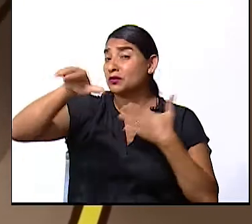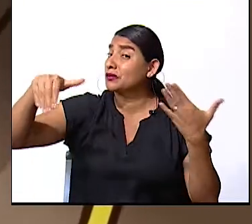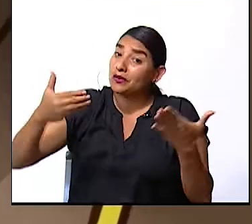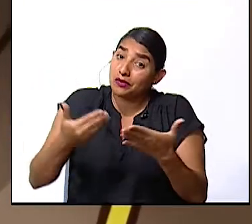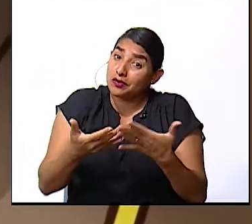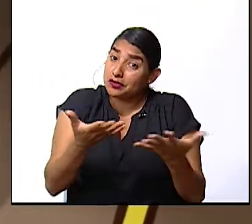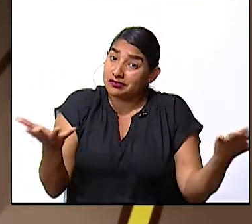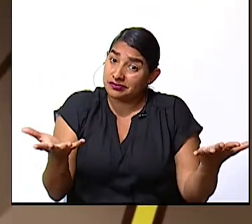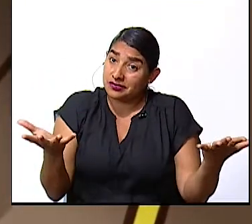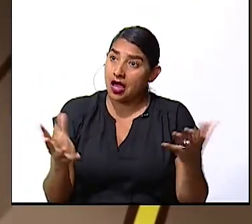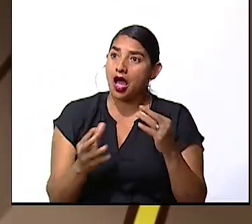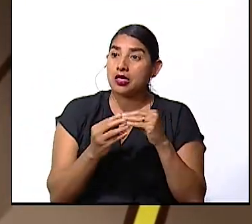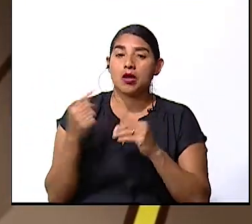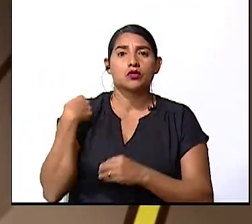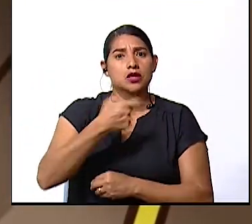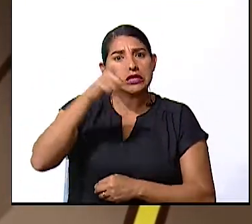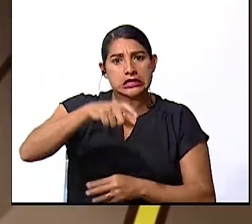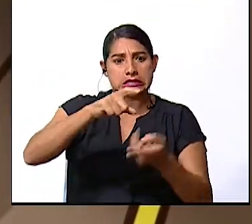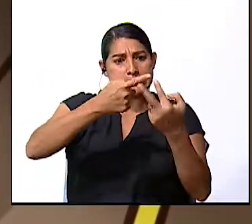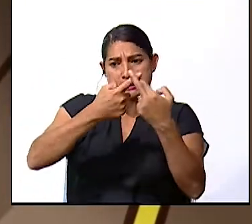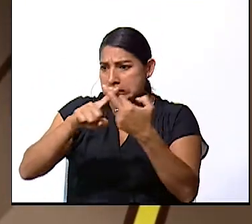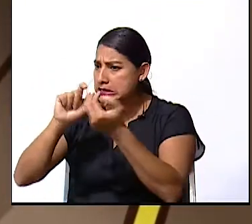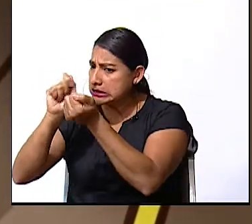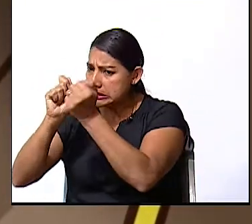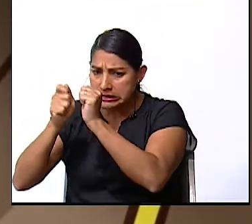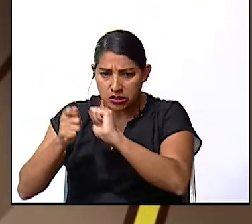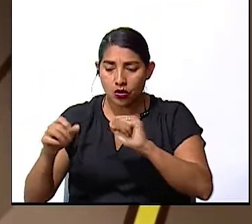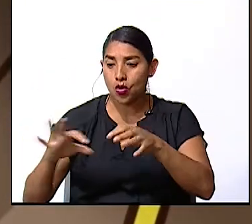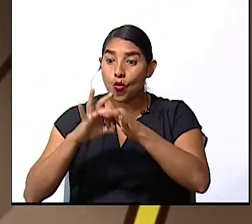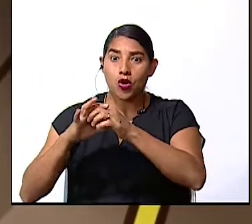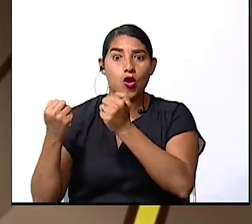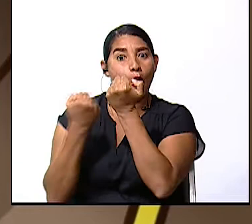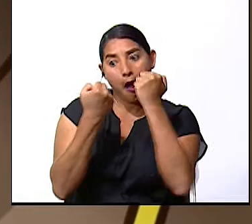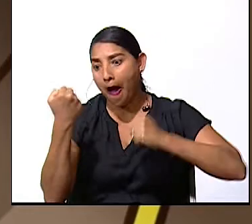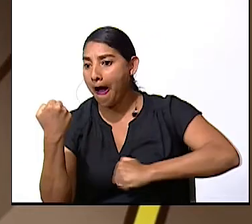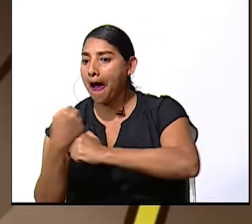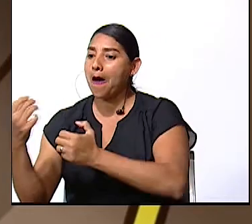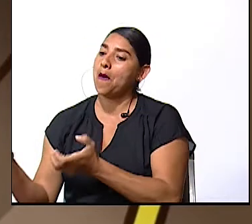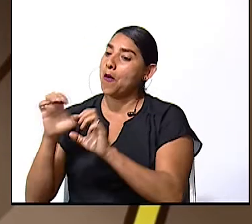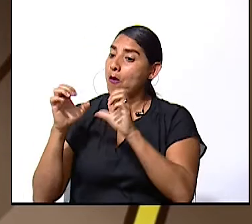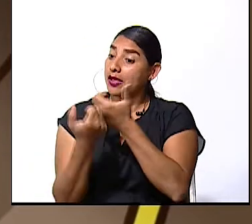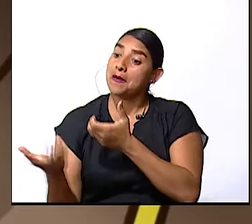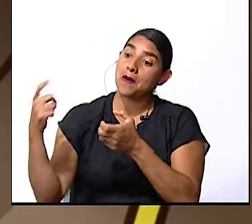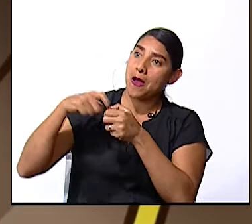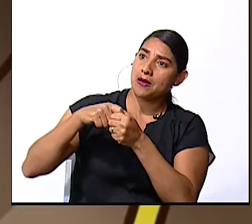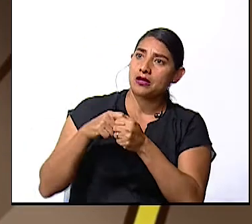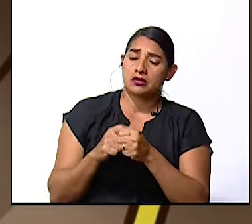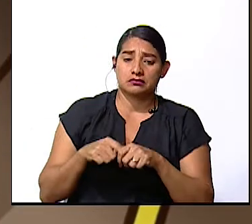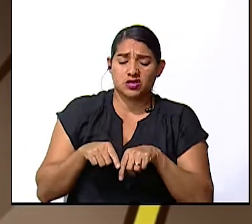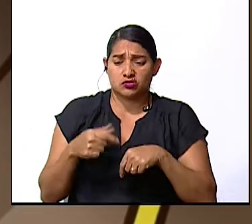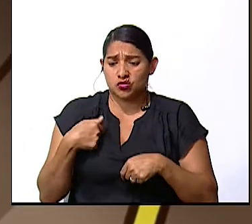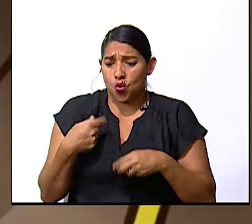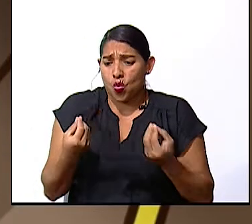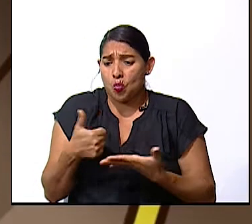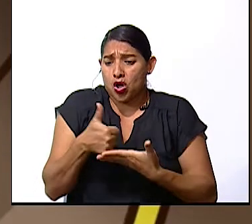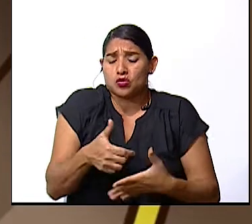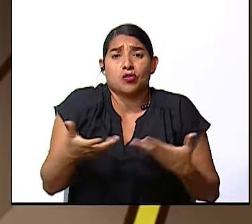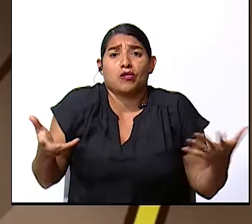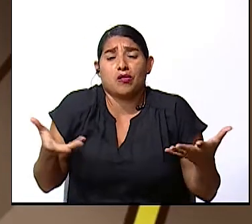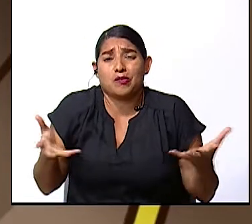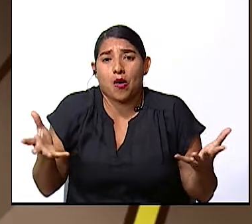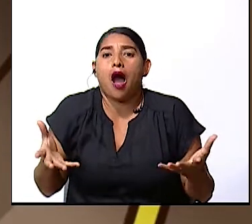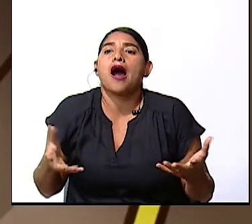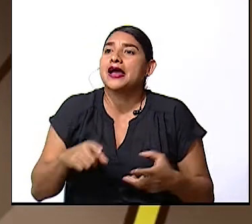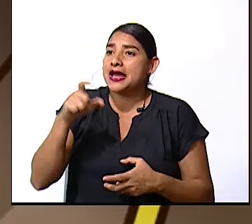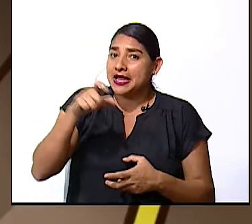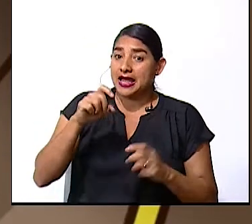todos. Y tenemos que arreglarlo. ¡Y unirnos! Te quiero mi equipo, amigo. Pero, ¿cómo podemos ayudar?